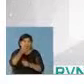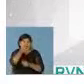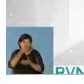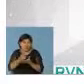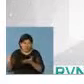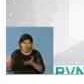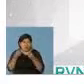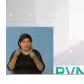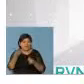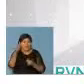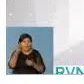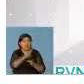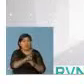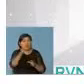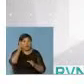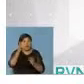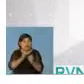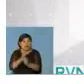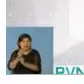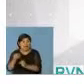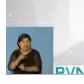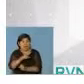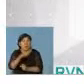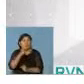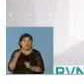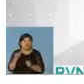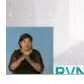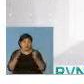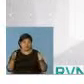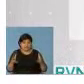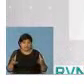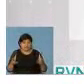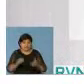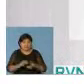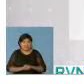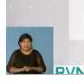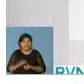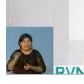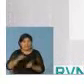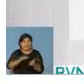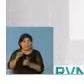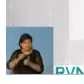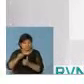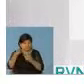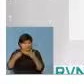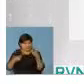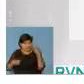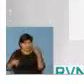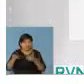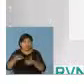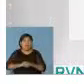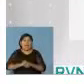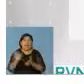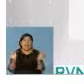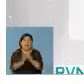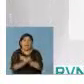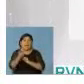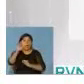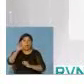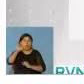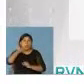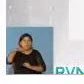las Adicciones desde el año 2008 hasta el 2011. Luis Martín, también